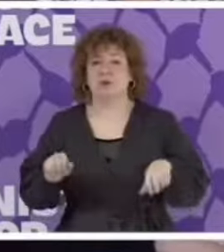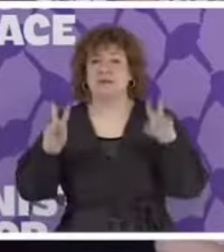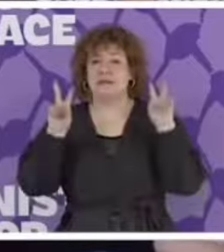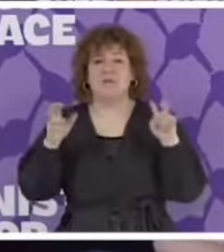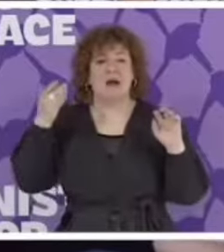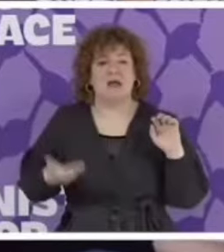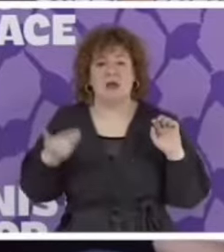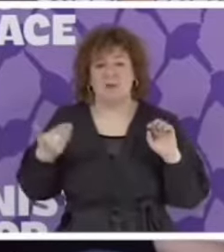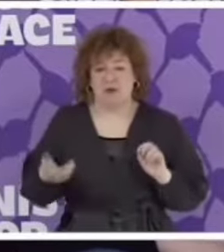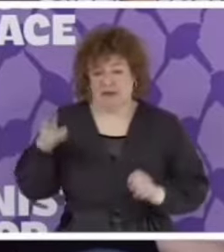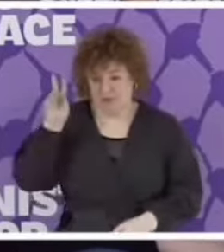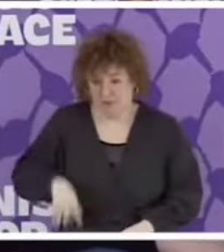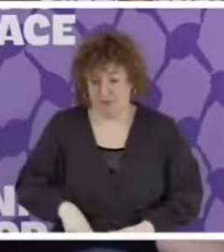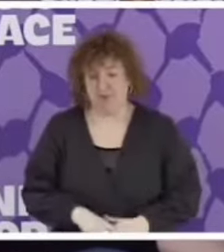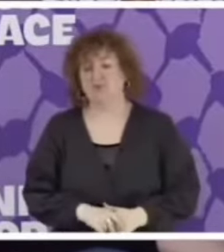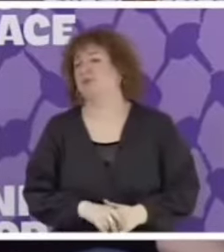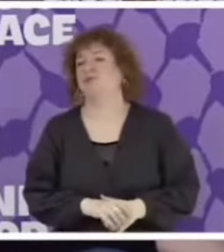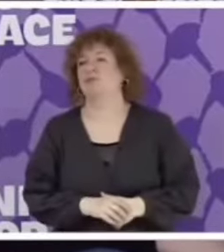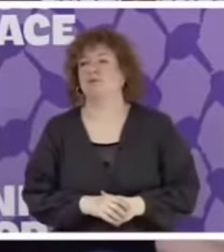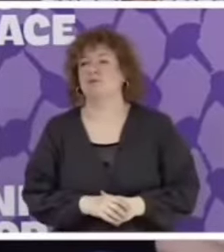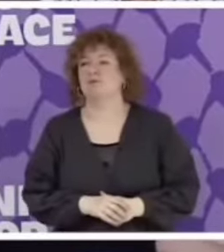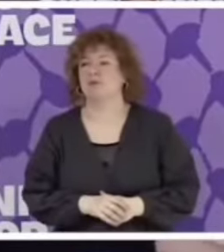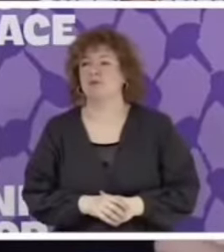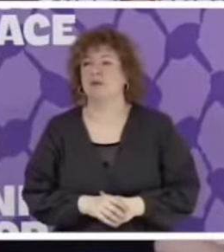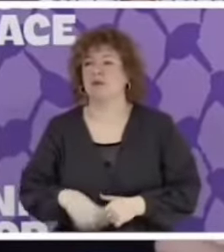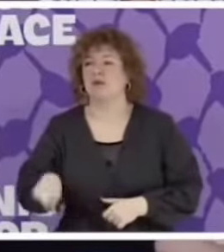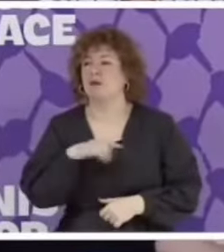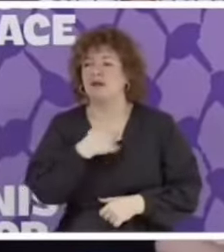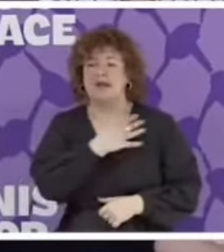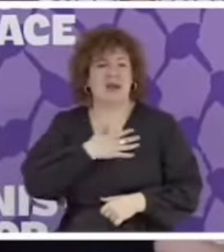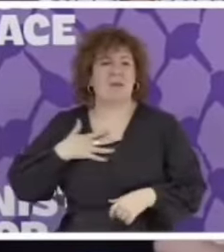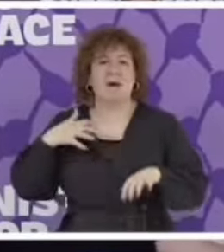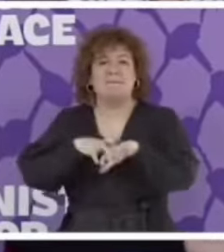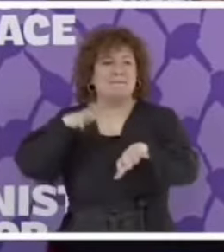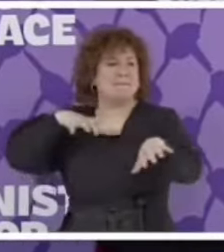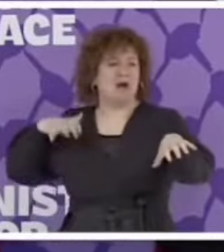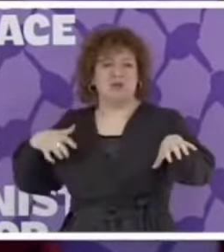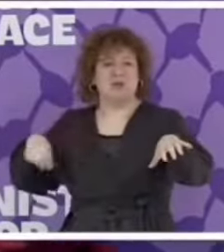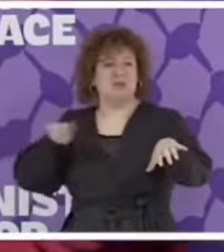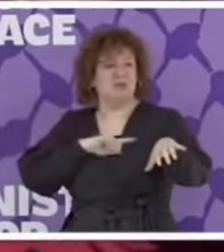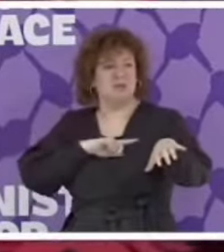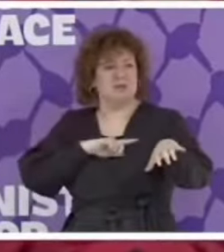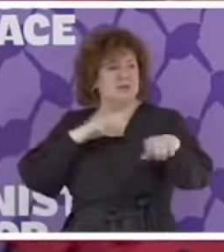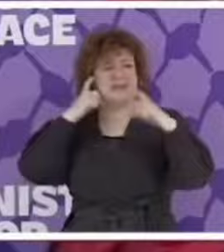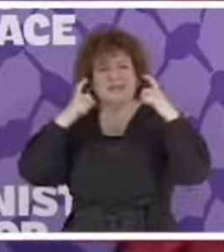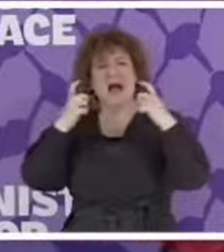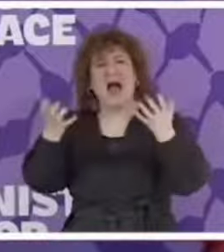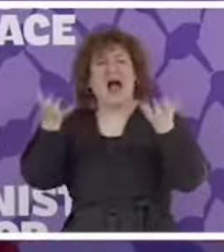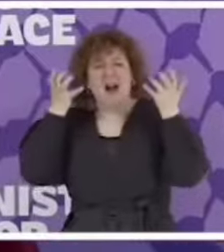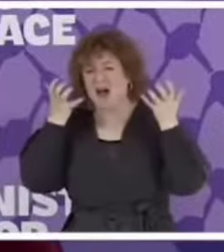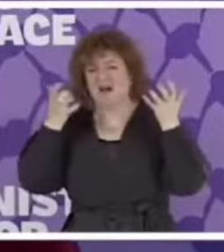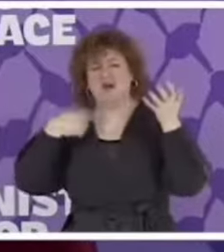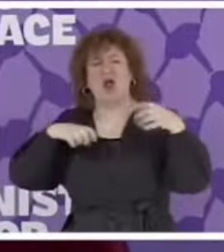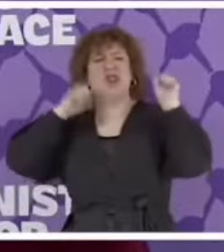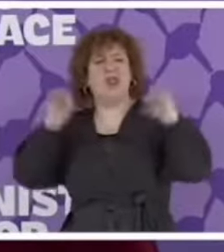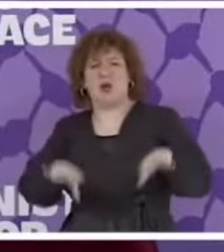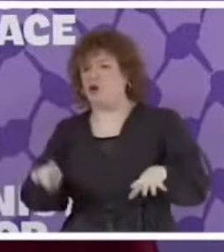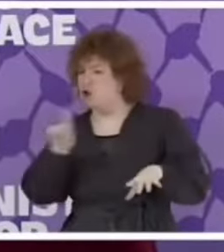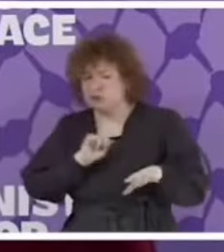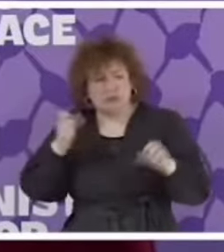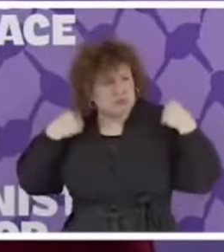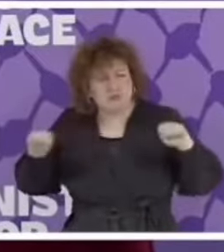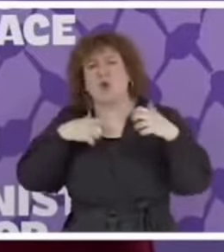importantes. Queremos ser mayoría. Jamás vamos a renunciar a ganar. Pero merece la pena